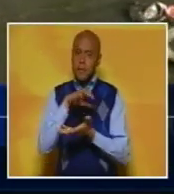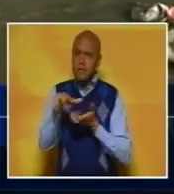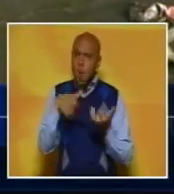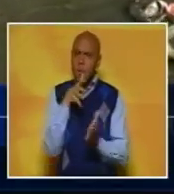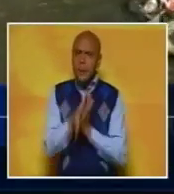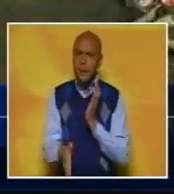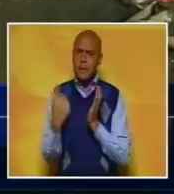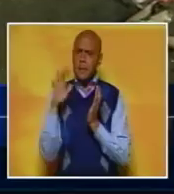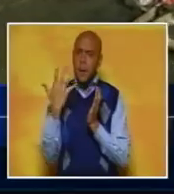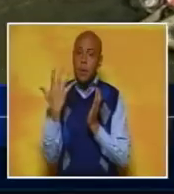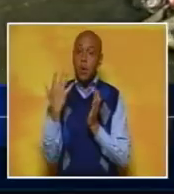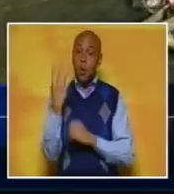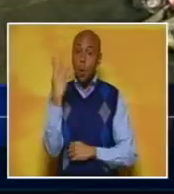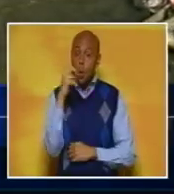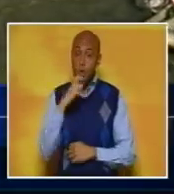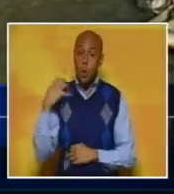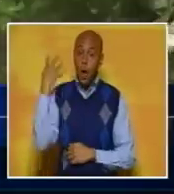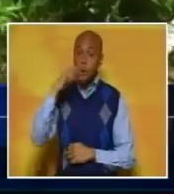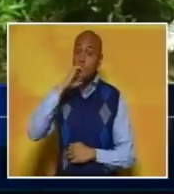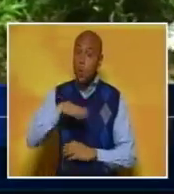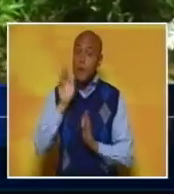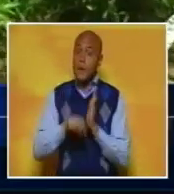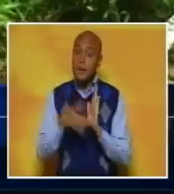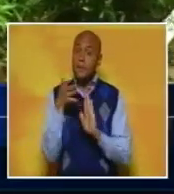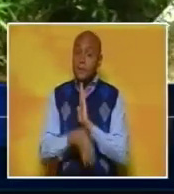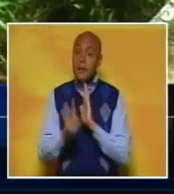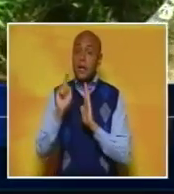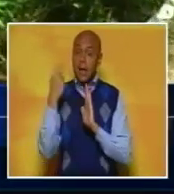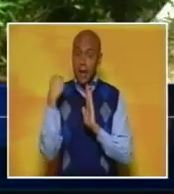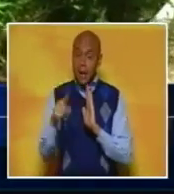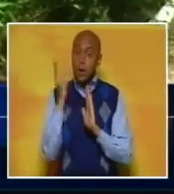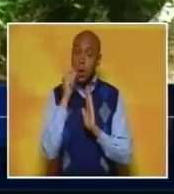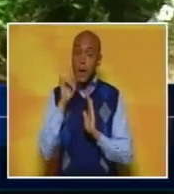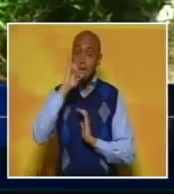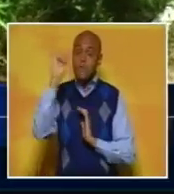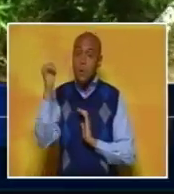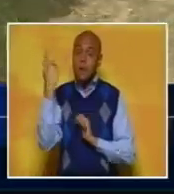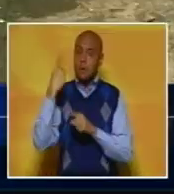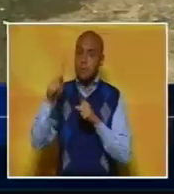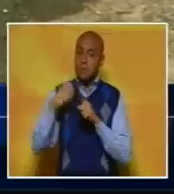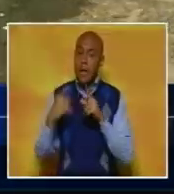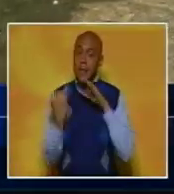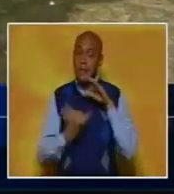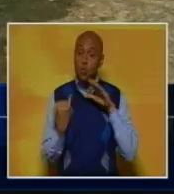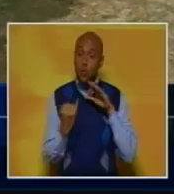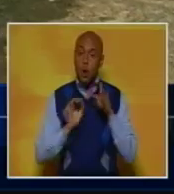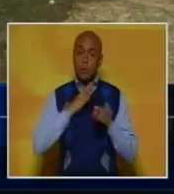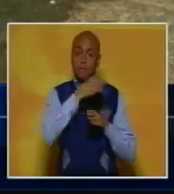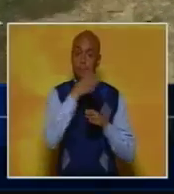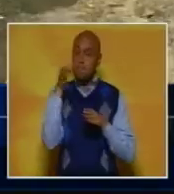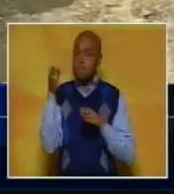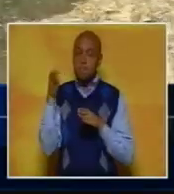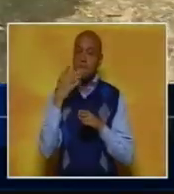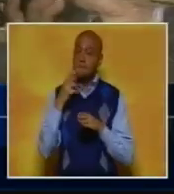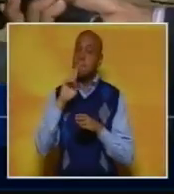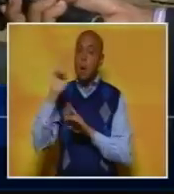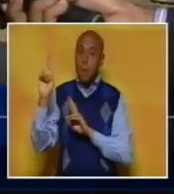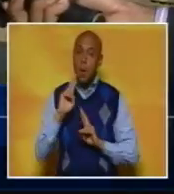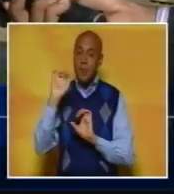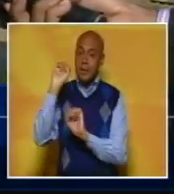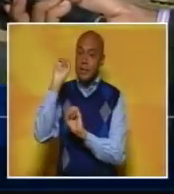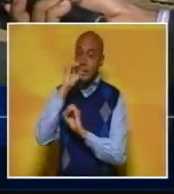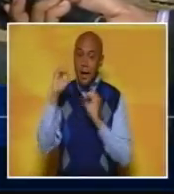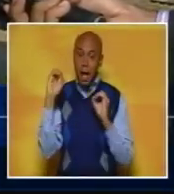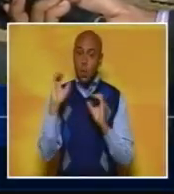lleva aproximadamente 4 años, destacando que han llevado la denuncia a varias instituciones sin obtener respuestas. Y